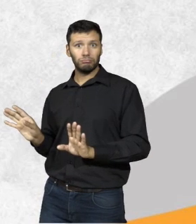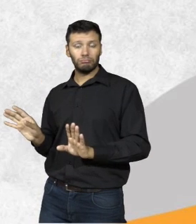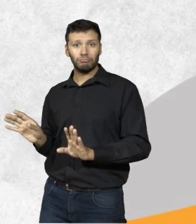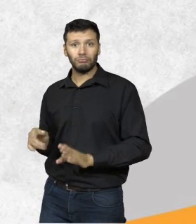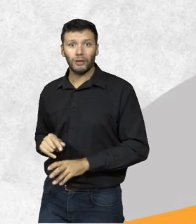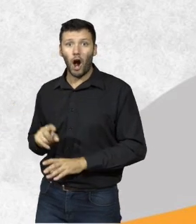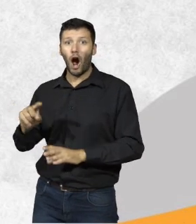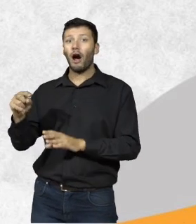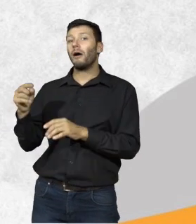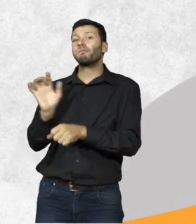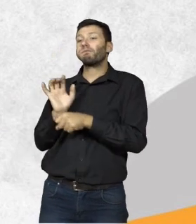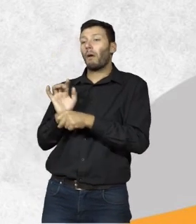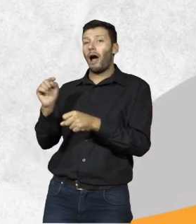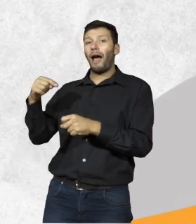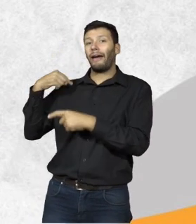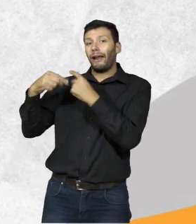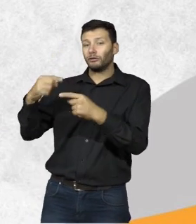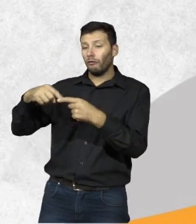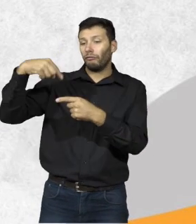para las futuras generaciones.